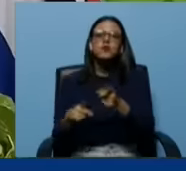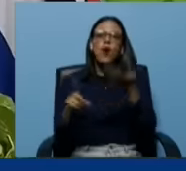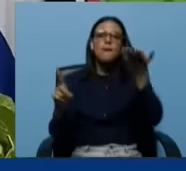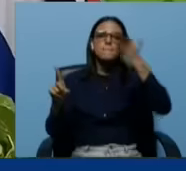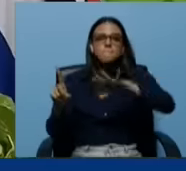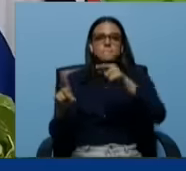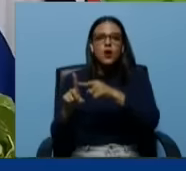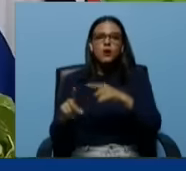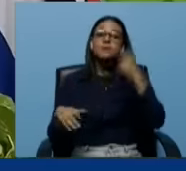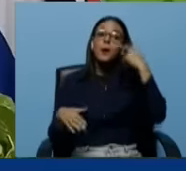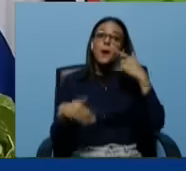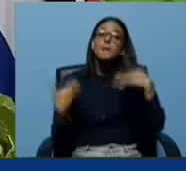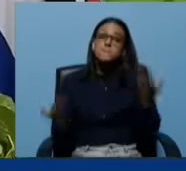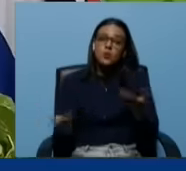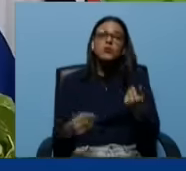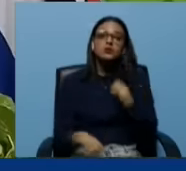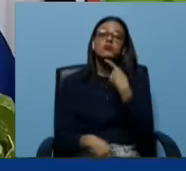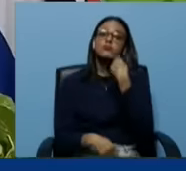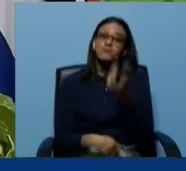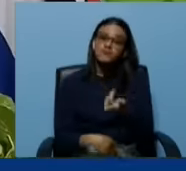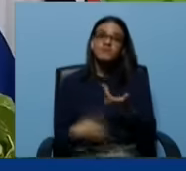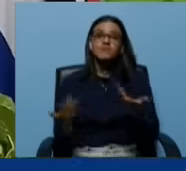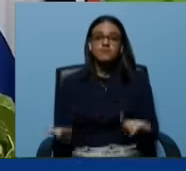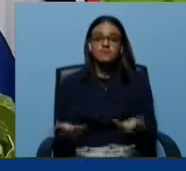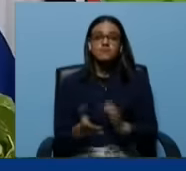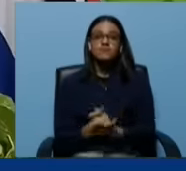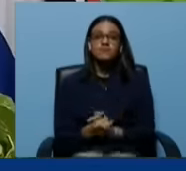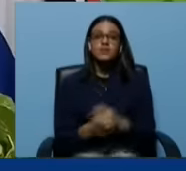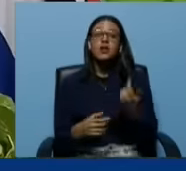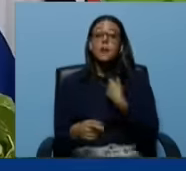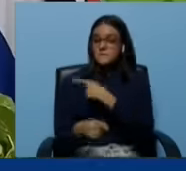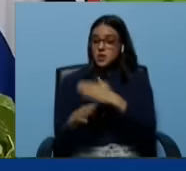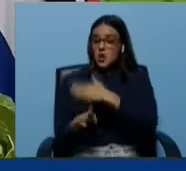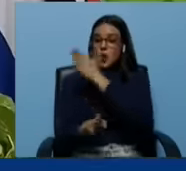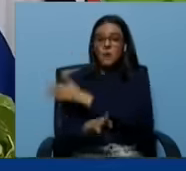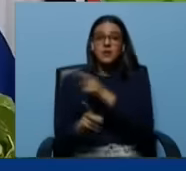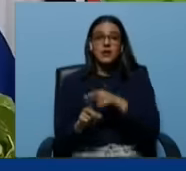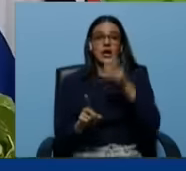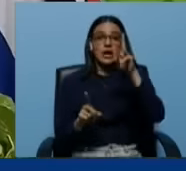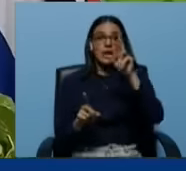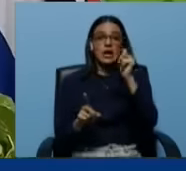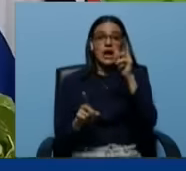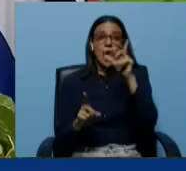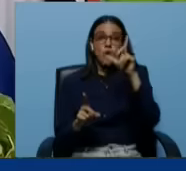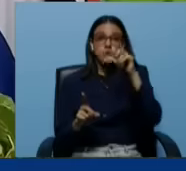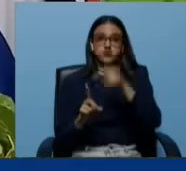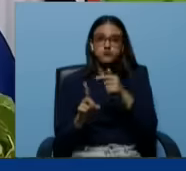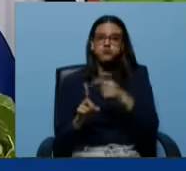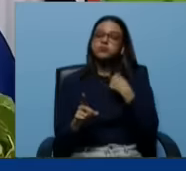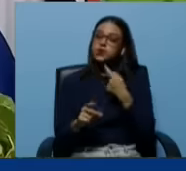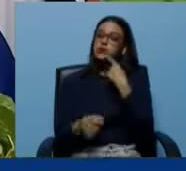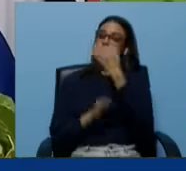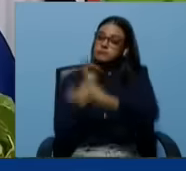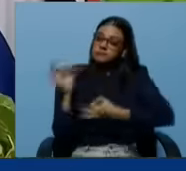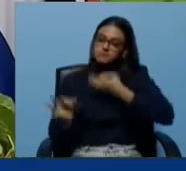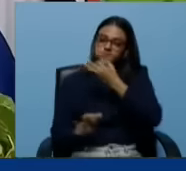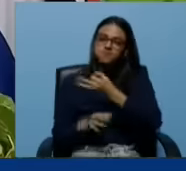Y por eso yo le decía al hermano Raúl González en esa ocasión